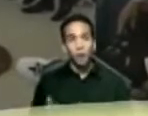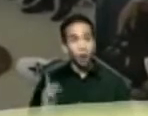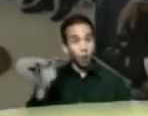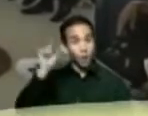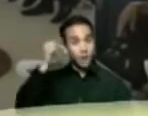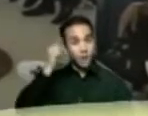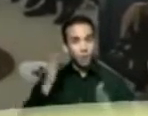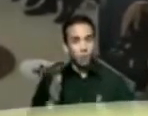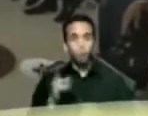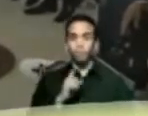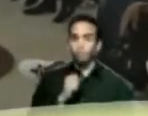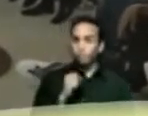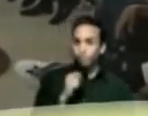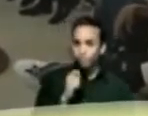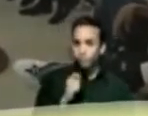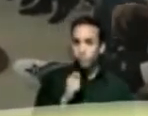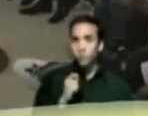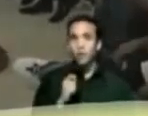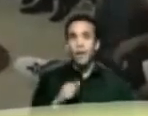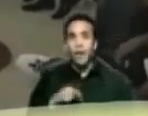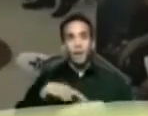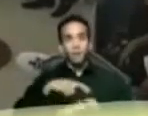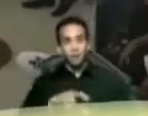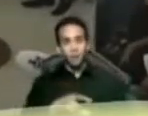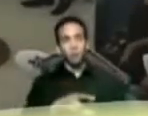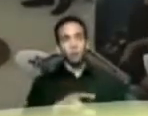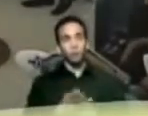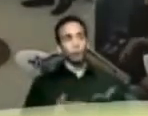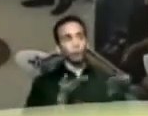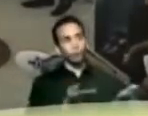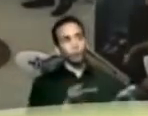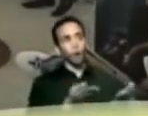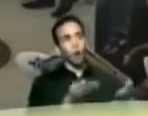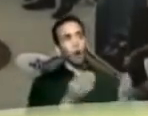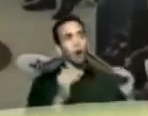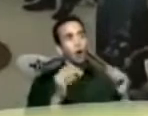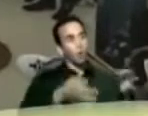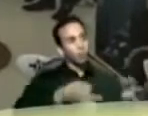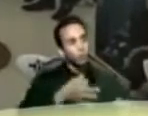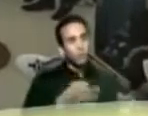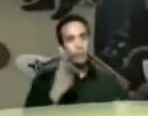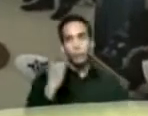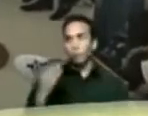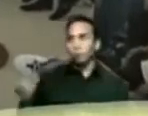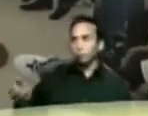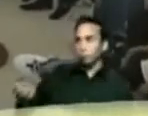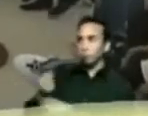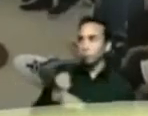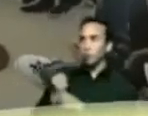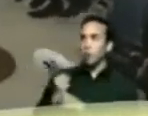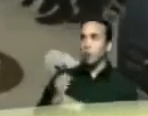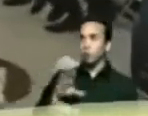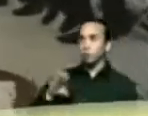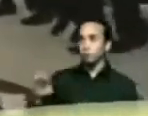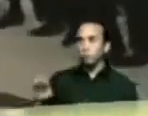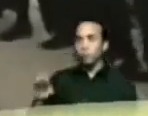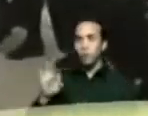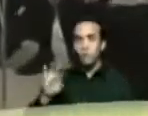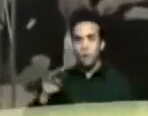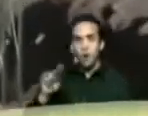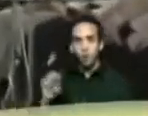habló del referido que hizo a justicia luego de recibir el informe del comité ad hoc de la Comisión Estatal de Elecciones sobre el fraude primarista